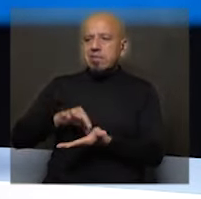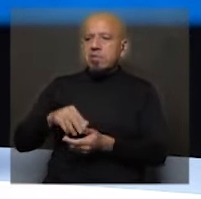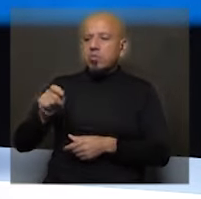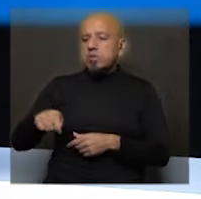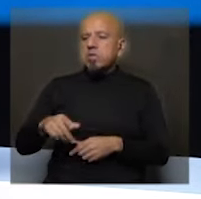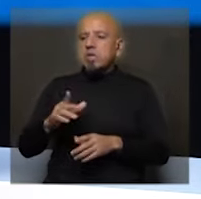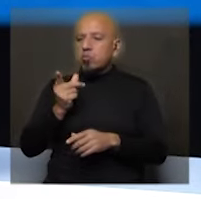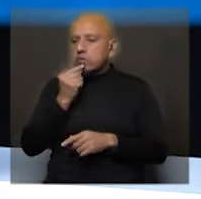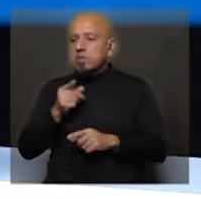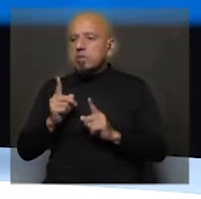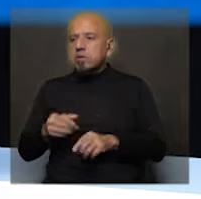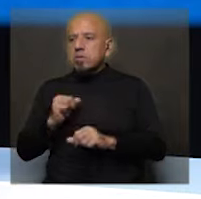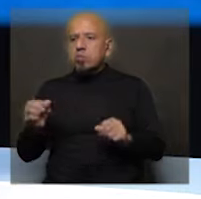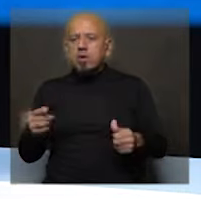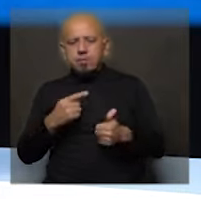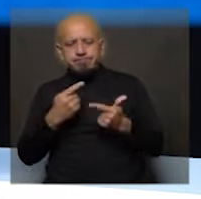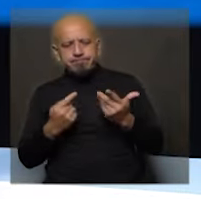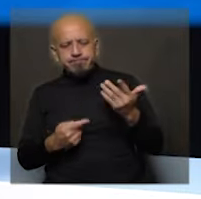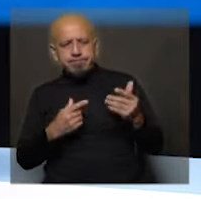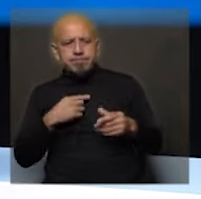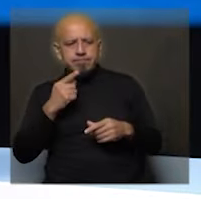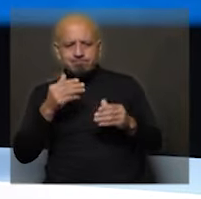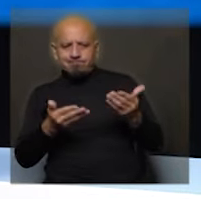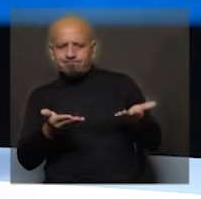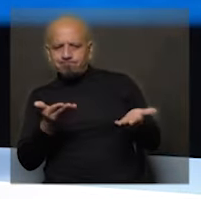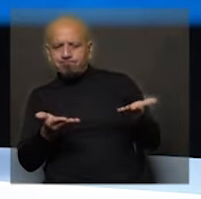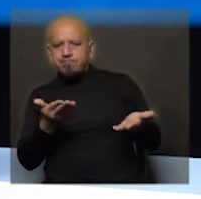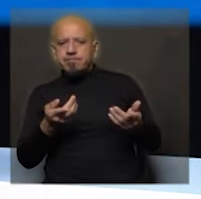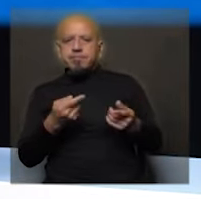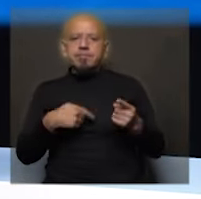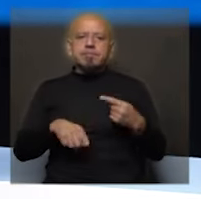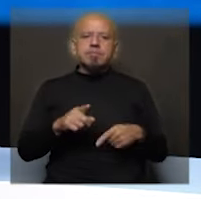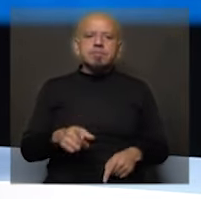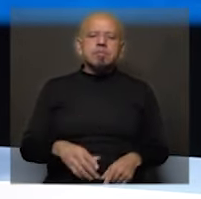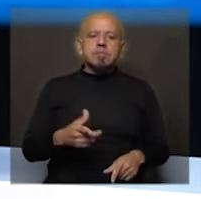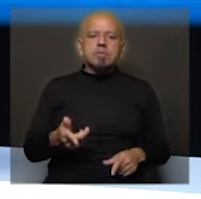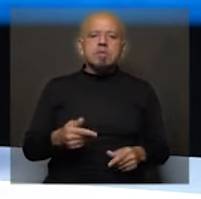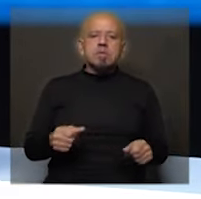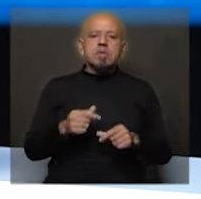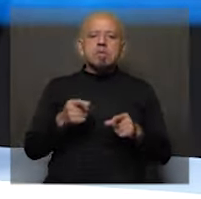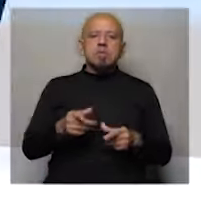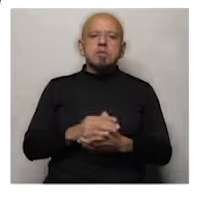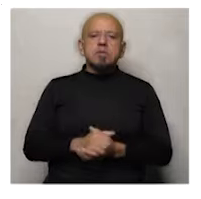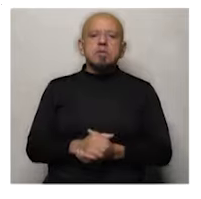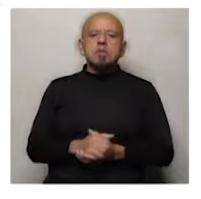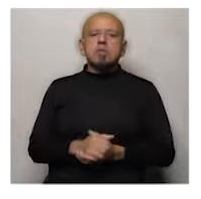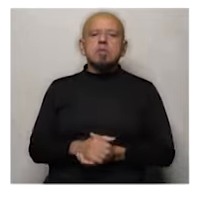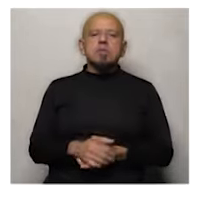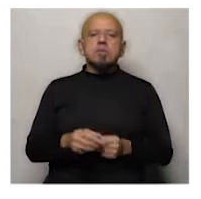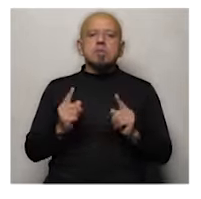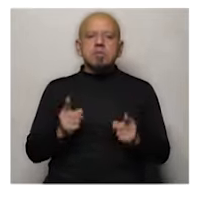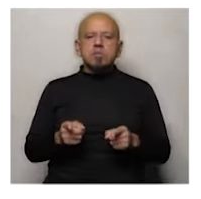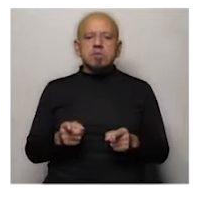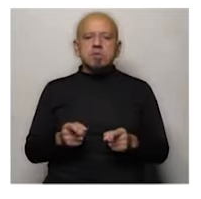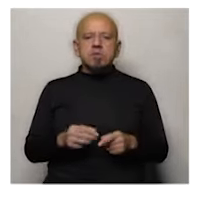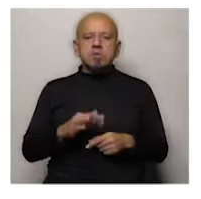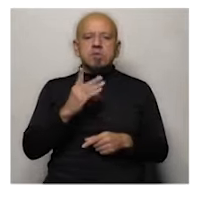elementos que les permita ver estas inequidades que se dan a la hora de generarse estos delitos sé que se pone el foco también especialmente en los